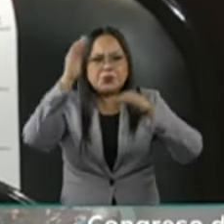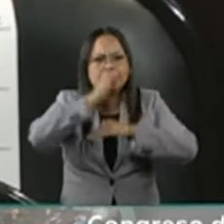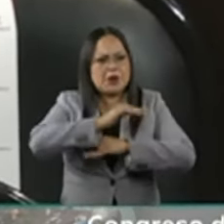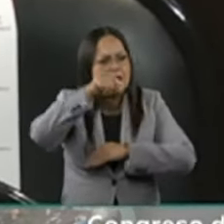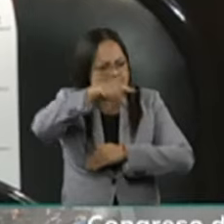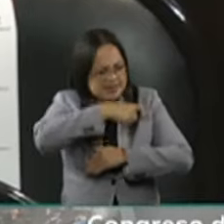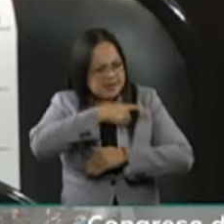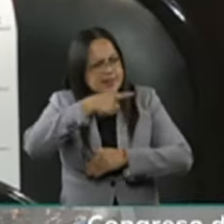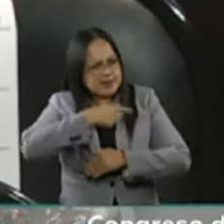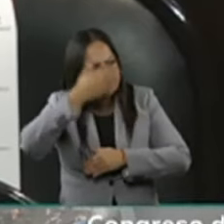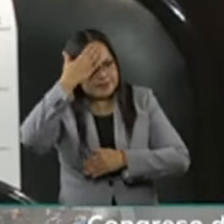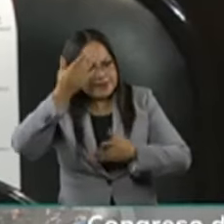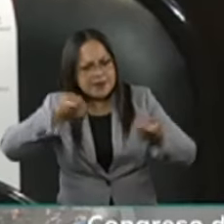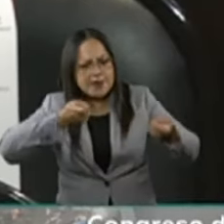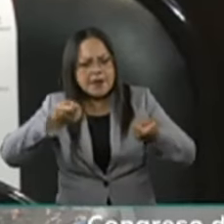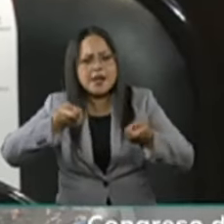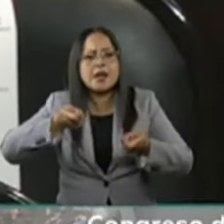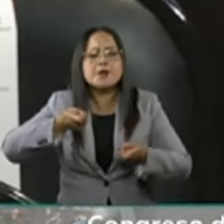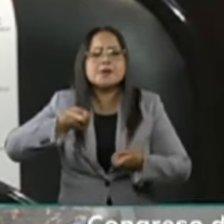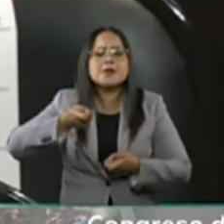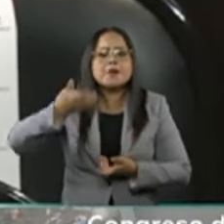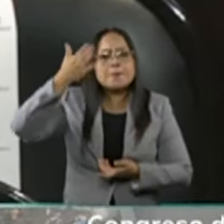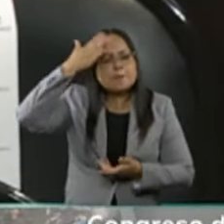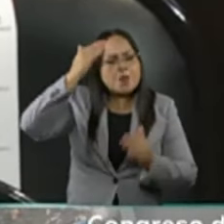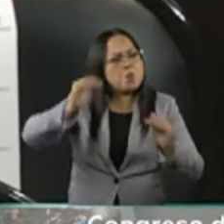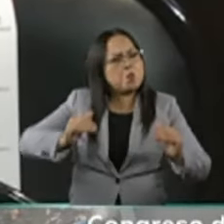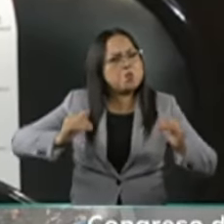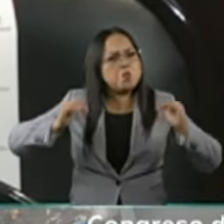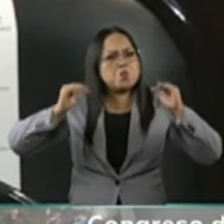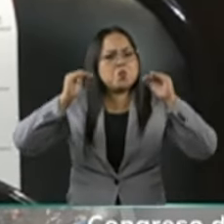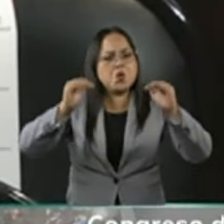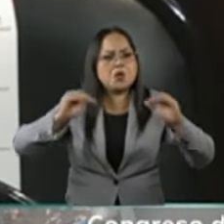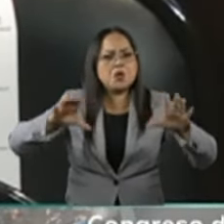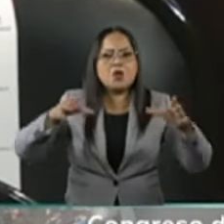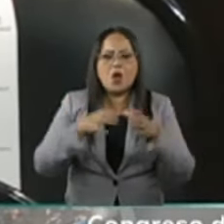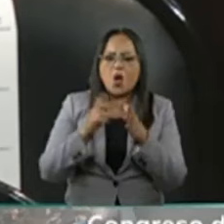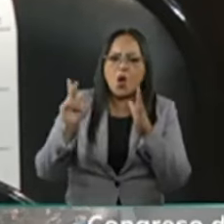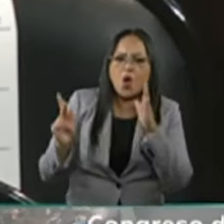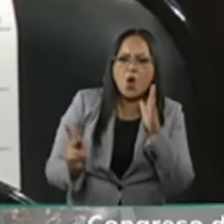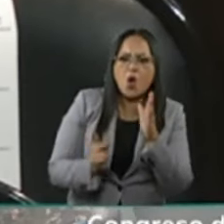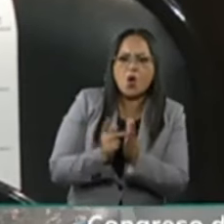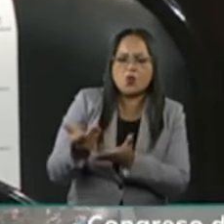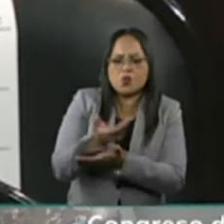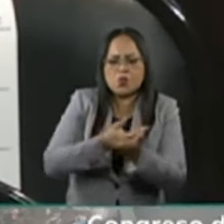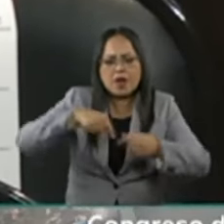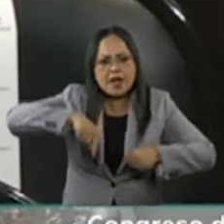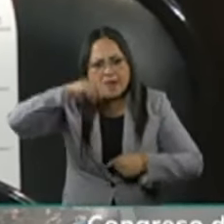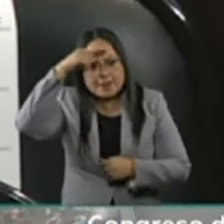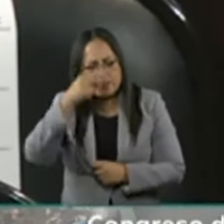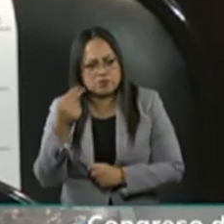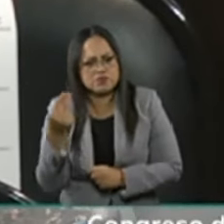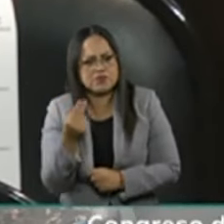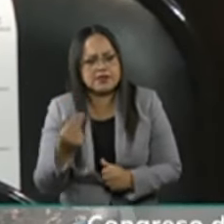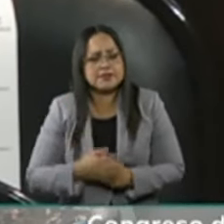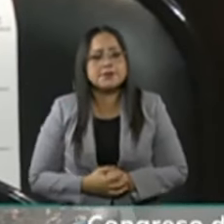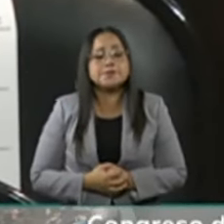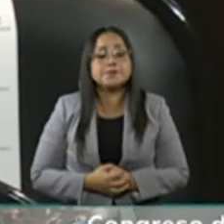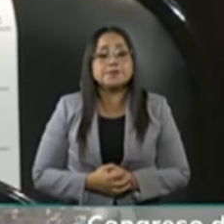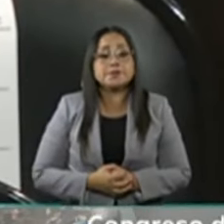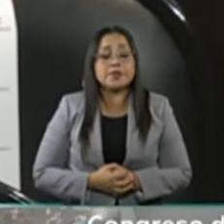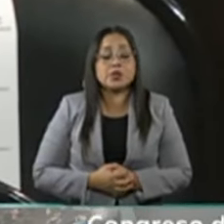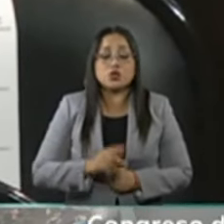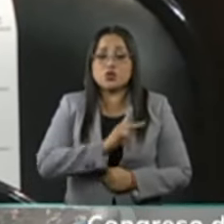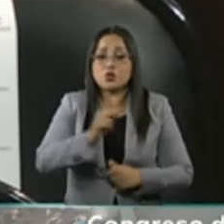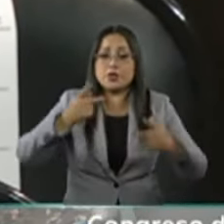jefe, el cargo de comandanta suprema del reencuentro que le urge a México. Todos los que vivimos